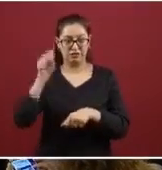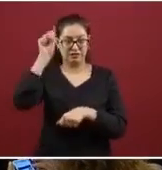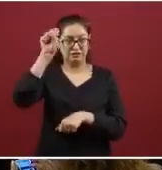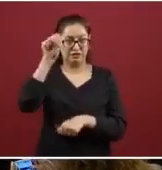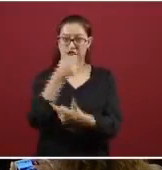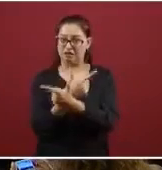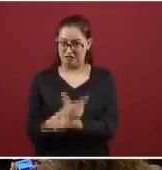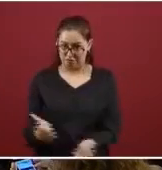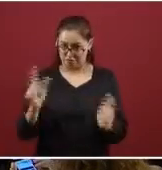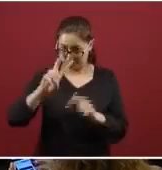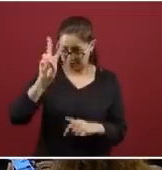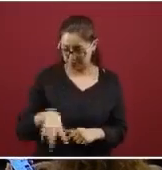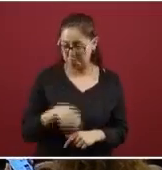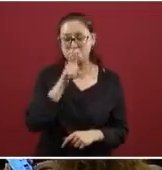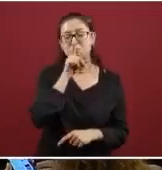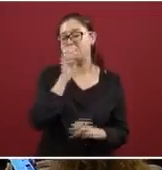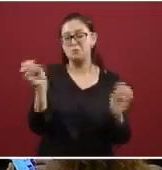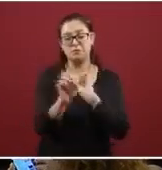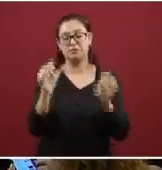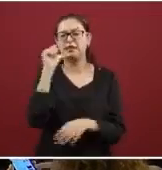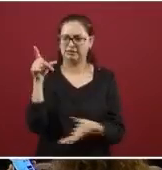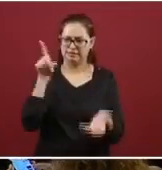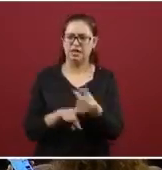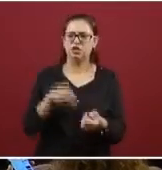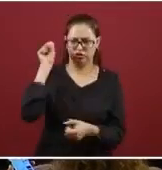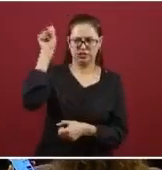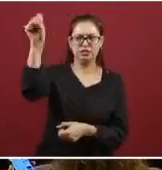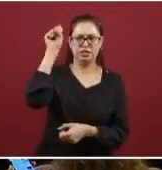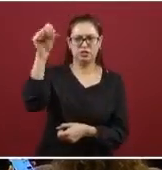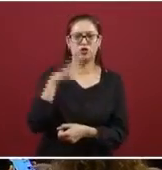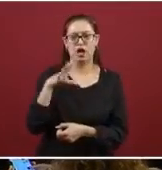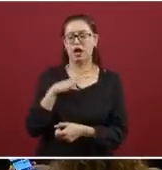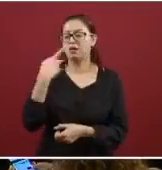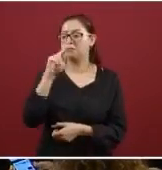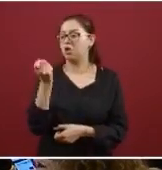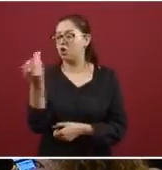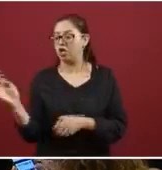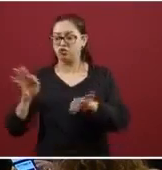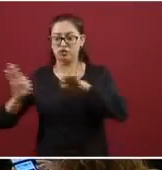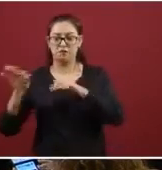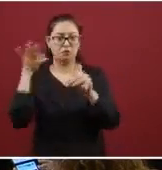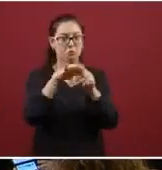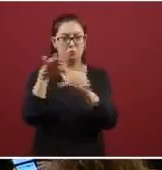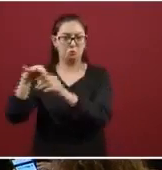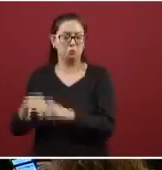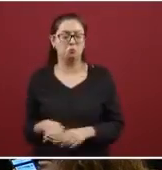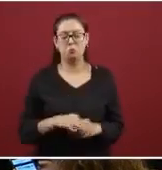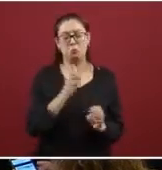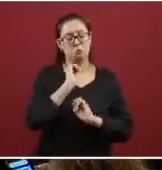Tenían sindicatos, pero muchos de estos sindicatos no eran escogidos por los trabajadores. Y los contratos